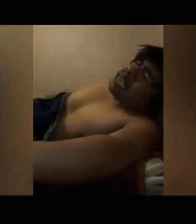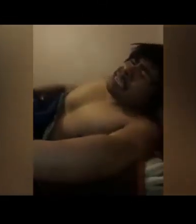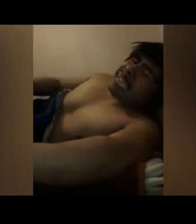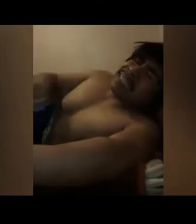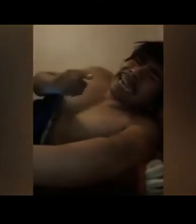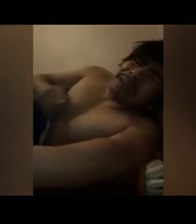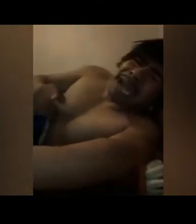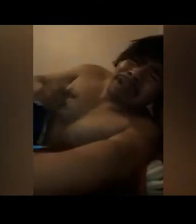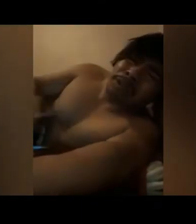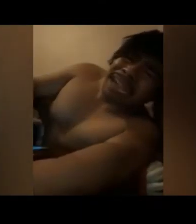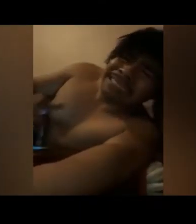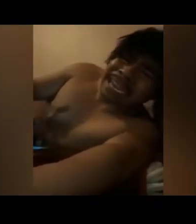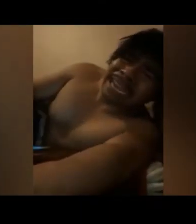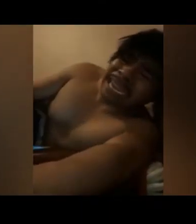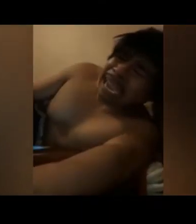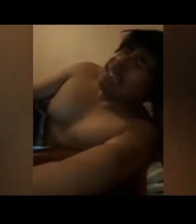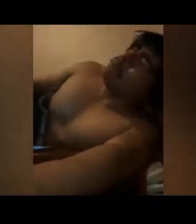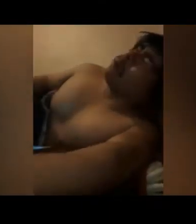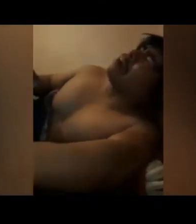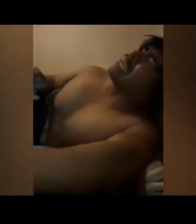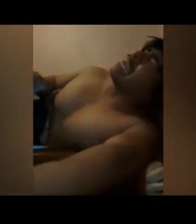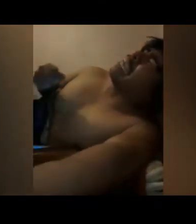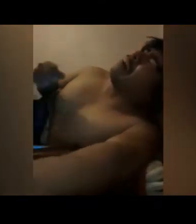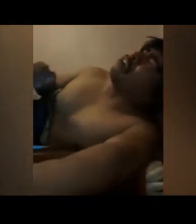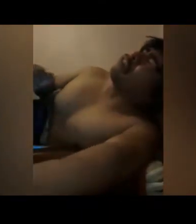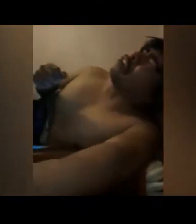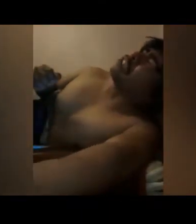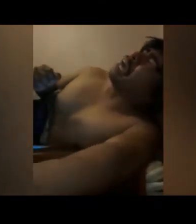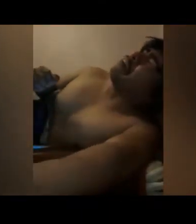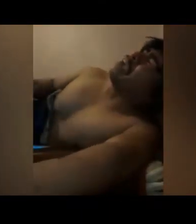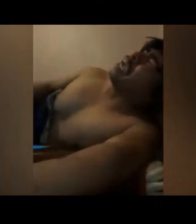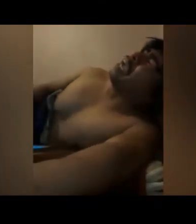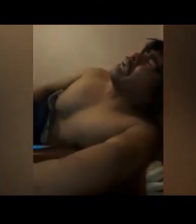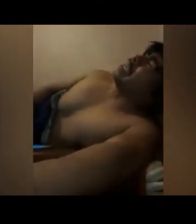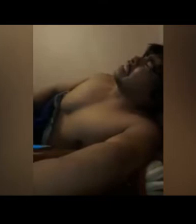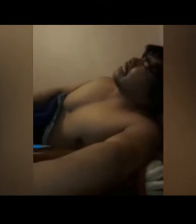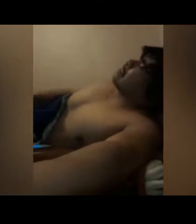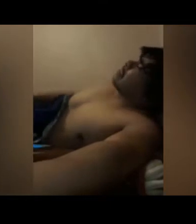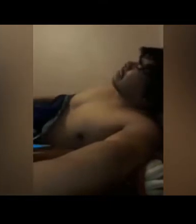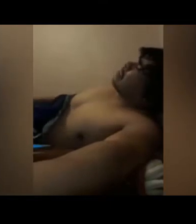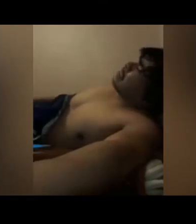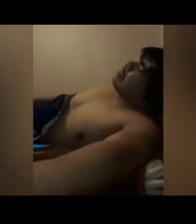sabía que el trabajo cansaría, ¿por qué diablos fui otra vez?